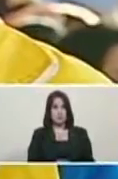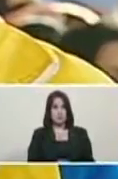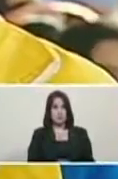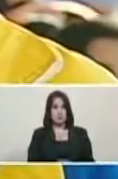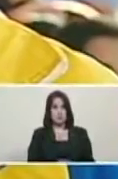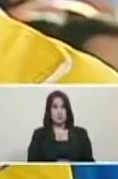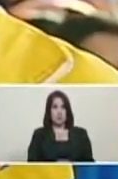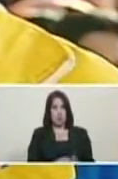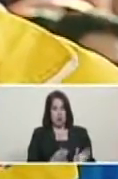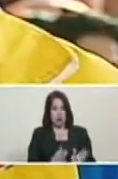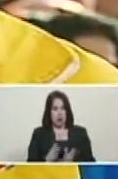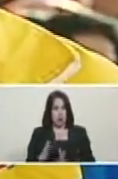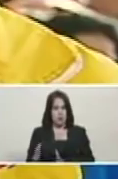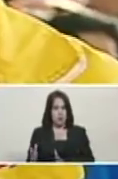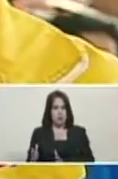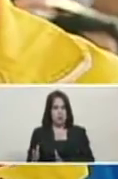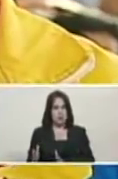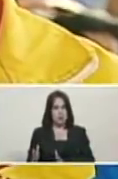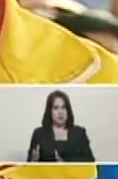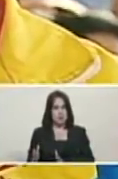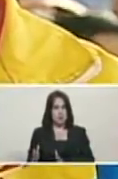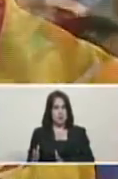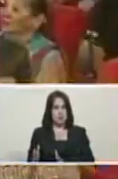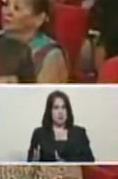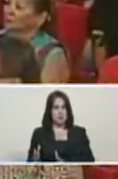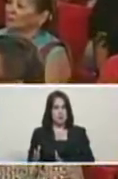El plan